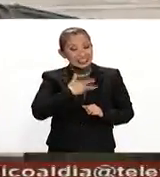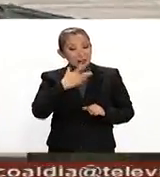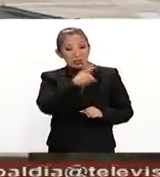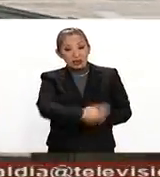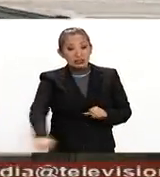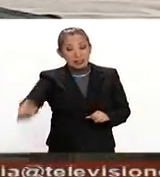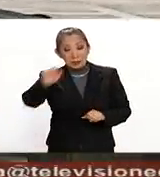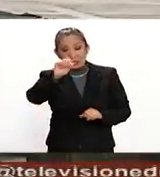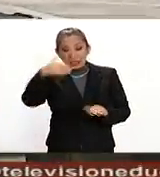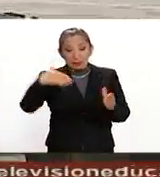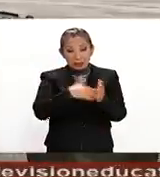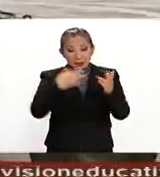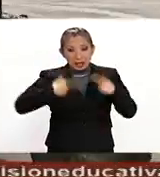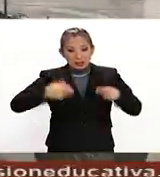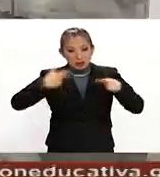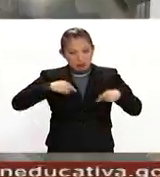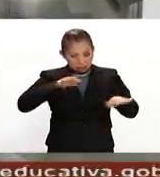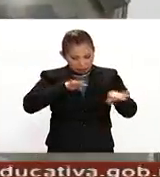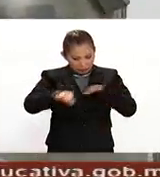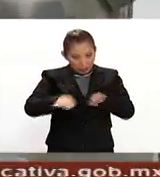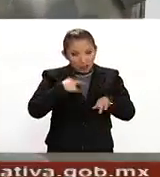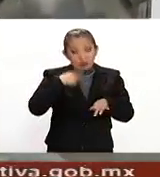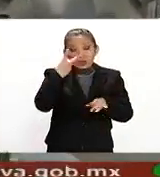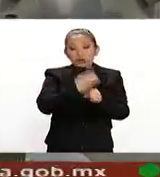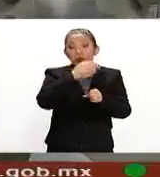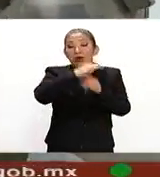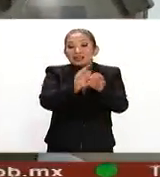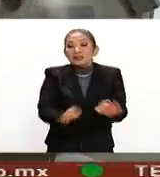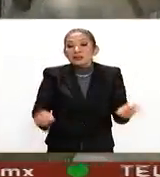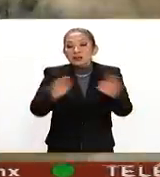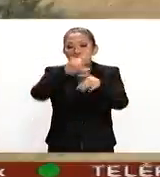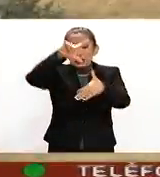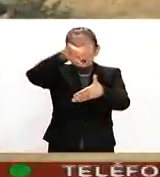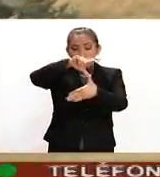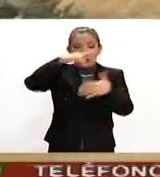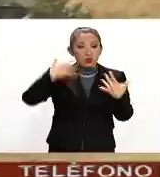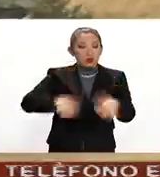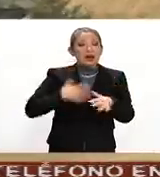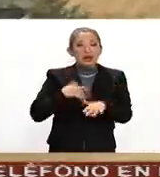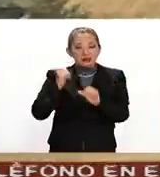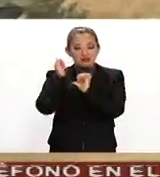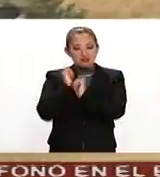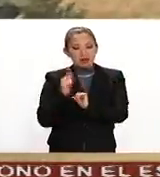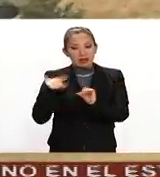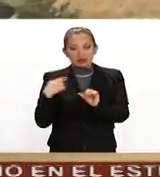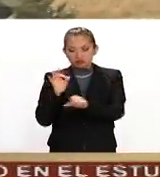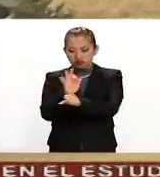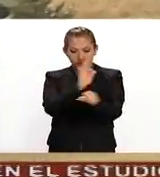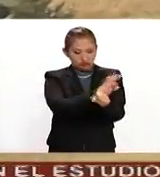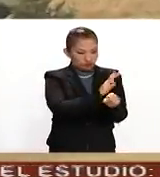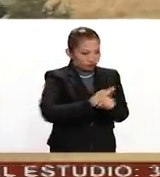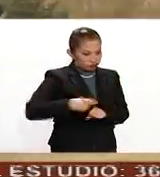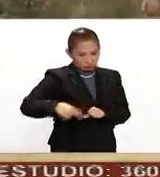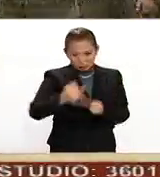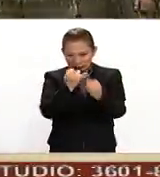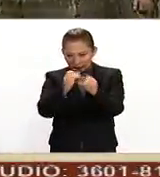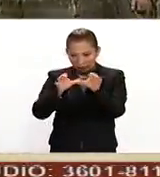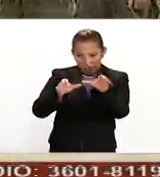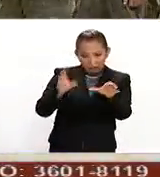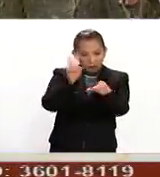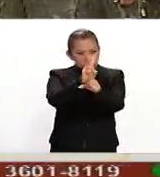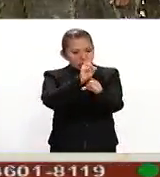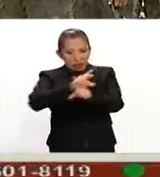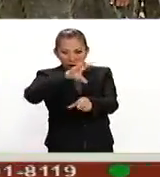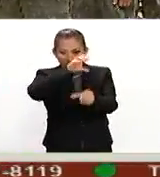más de 220,000 personas en activo. Es el segundo más importante en América Latina y se encarga de salvaguardar nuestra soberanía, vigila